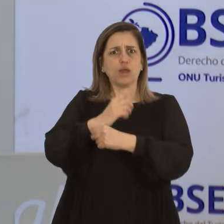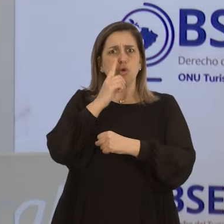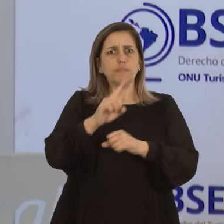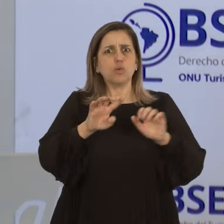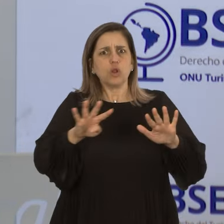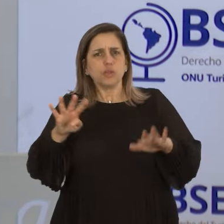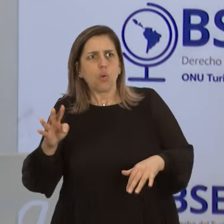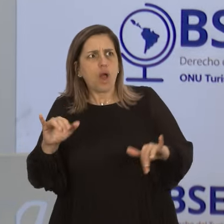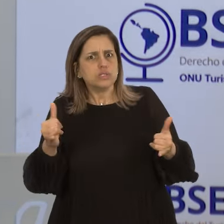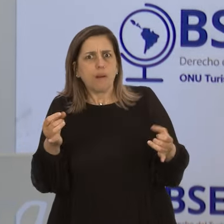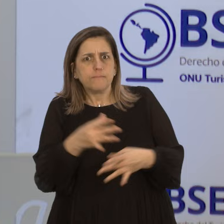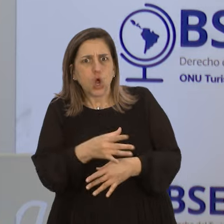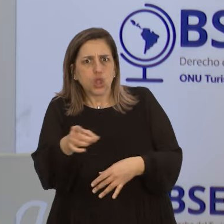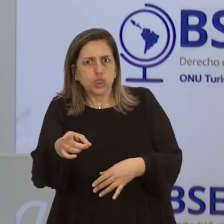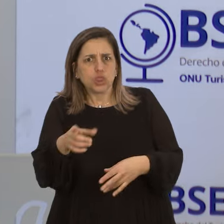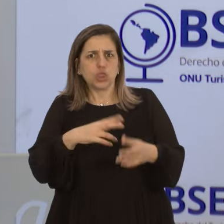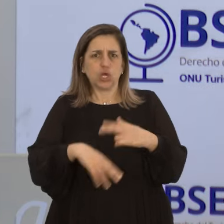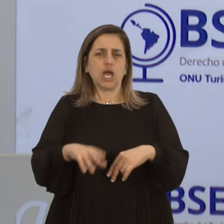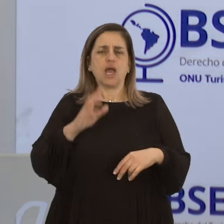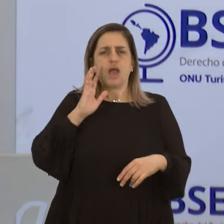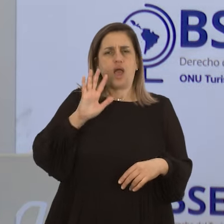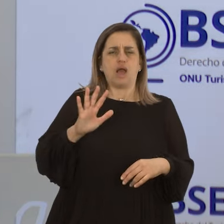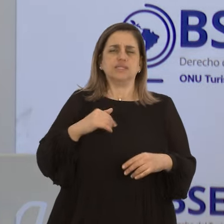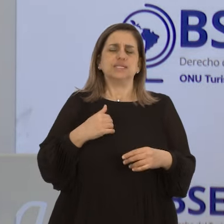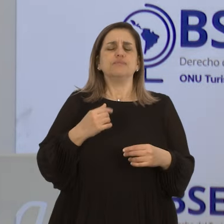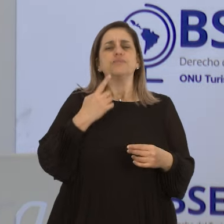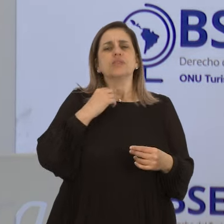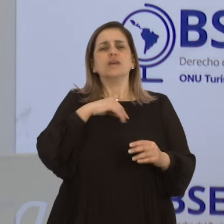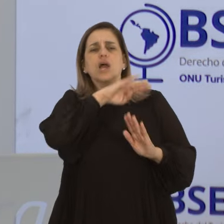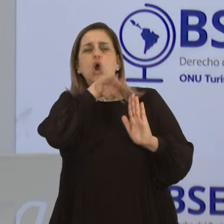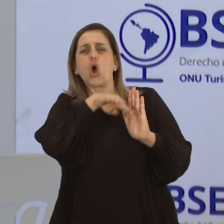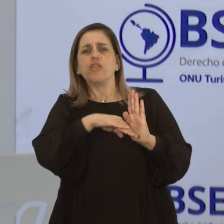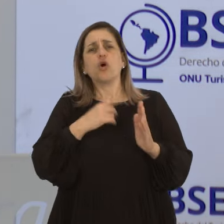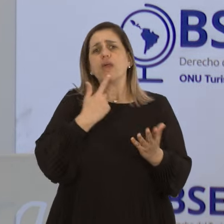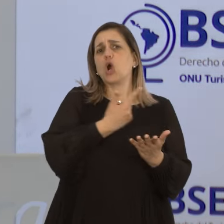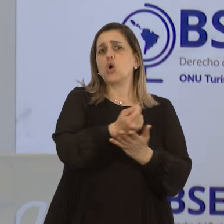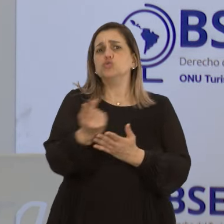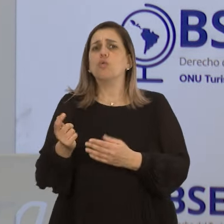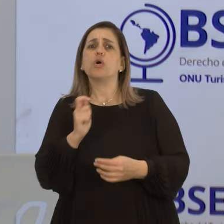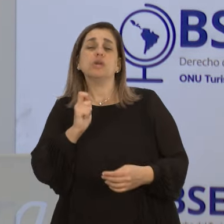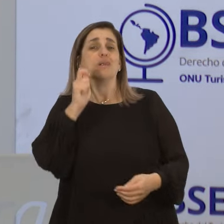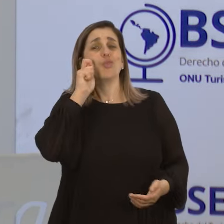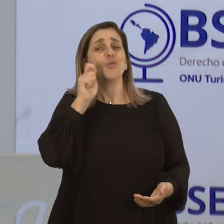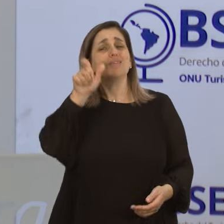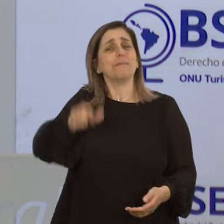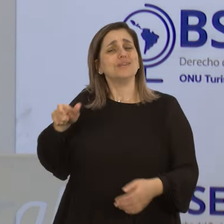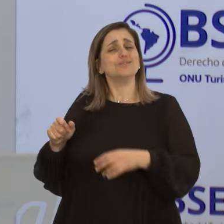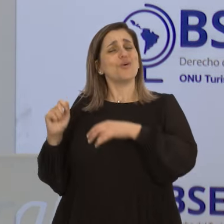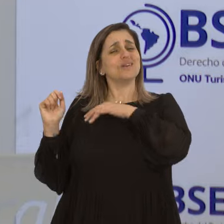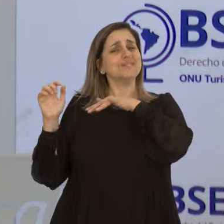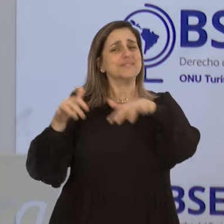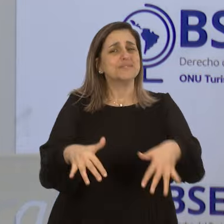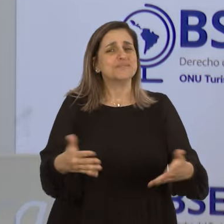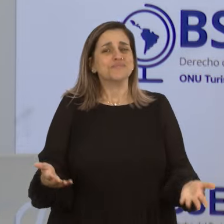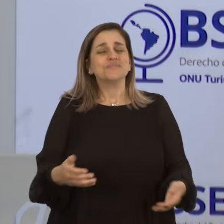1994, y Francia tenía un Código del Consumidor. Claramente, el turista es un consumidor.